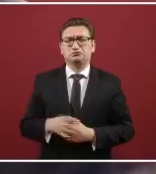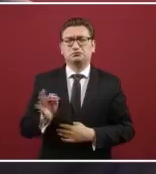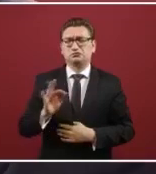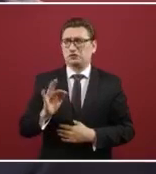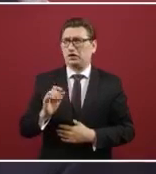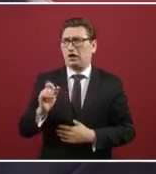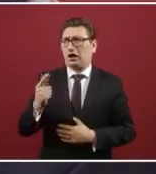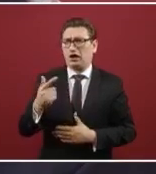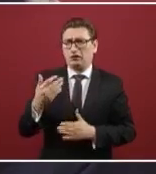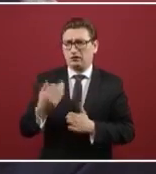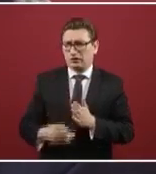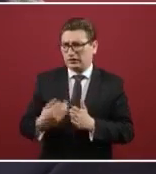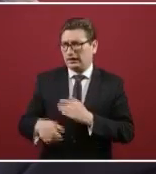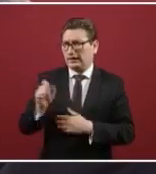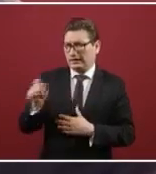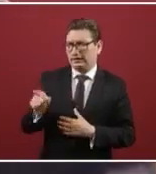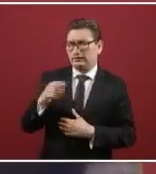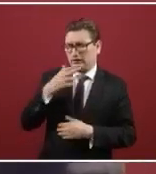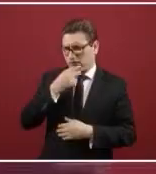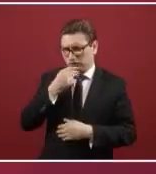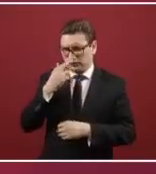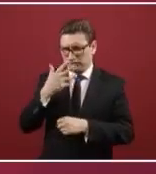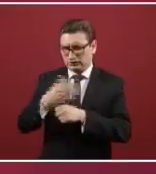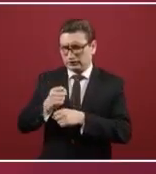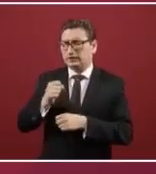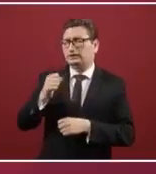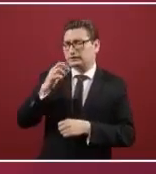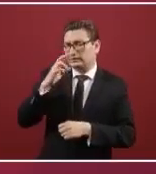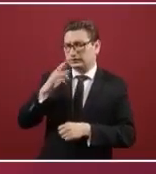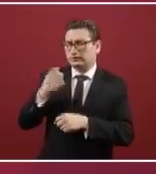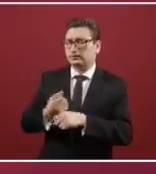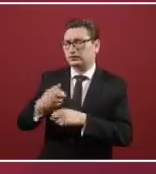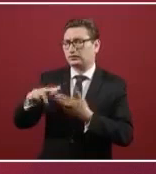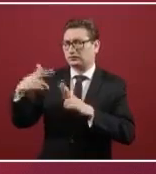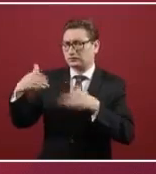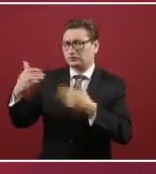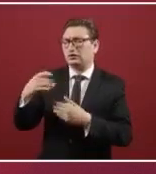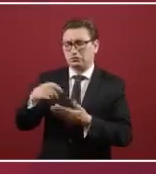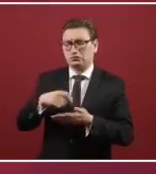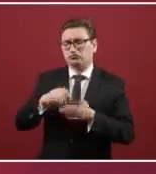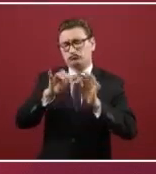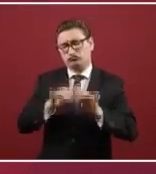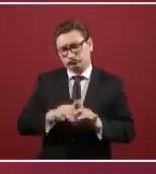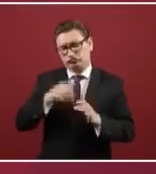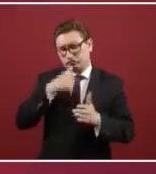secretario de Relaciones Exteriores enviaría una nota